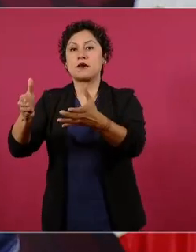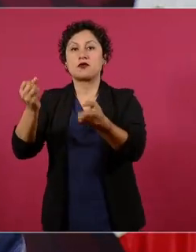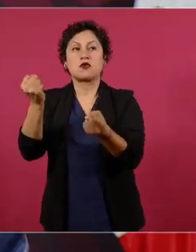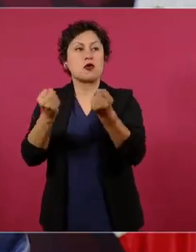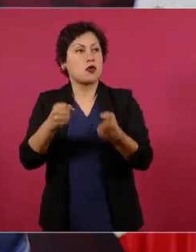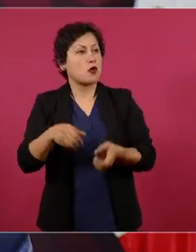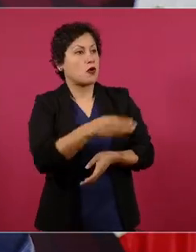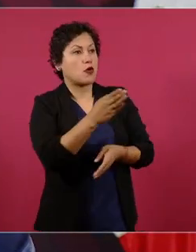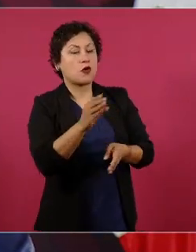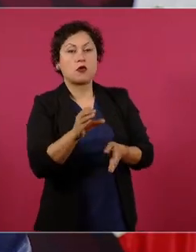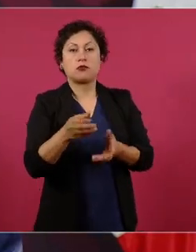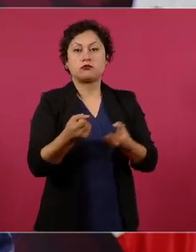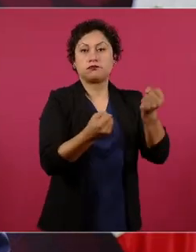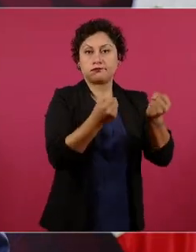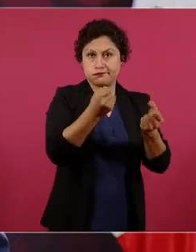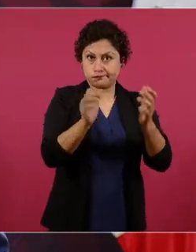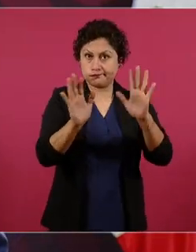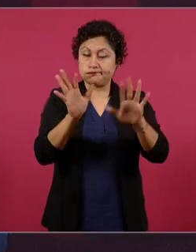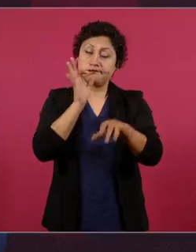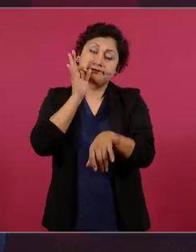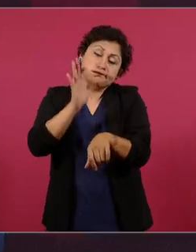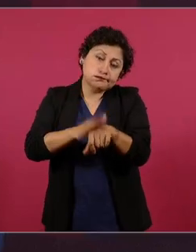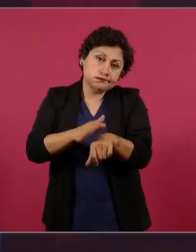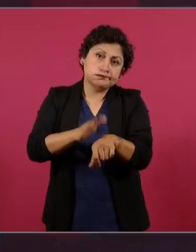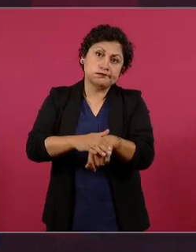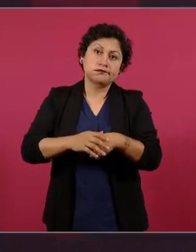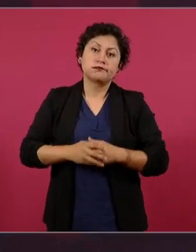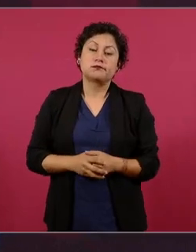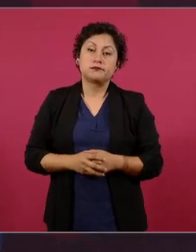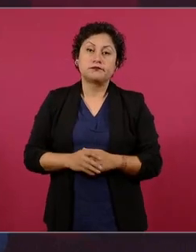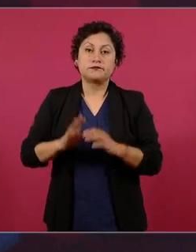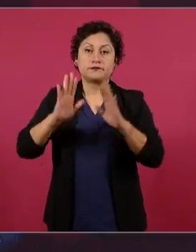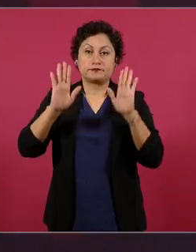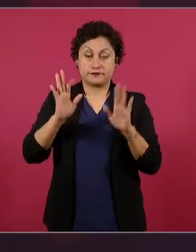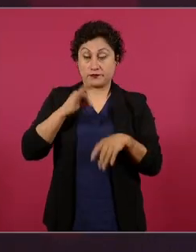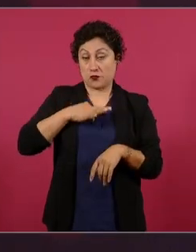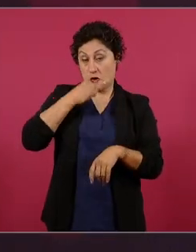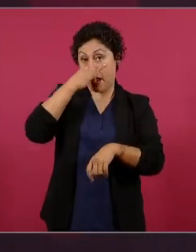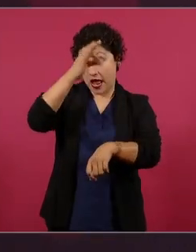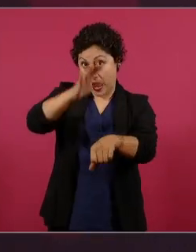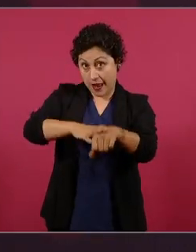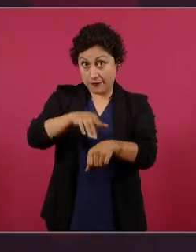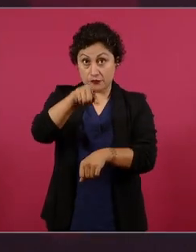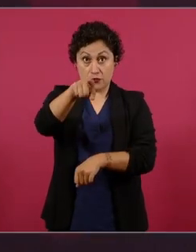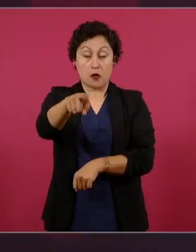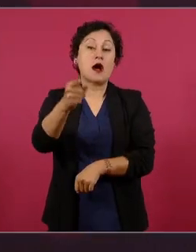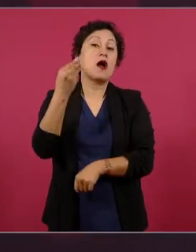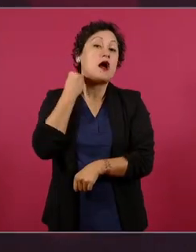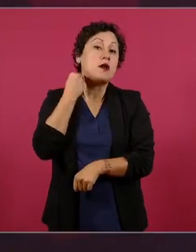al abogado que sepa que está actuando mal